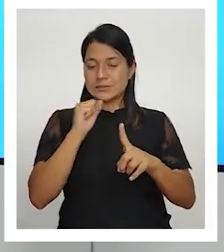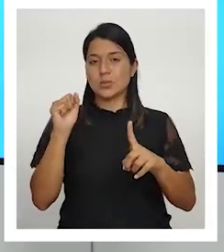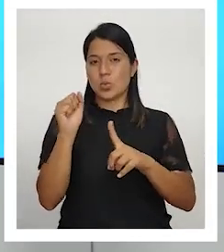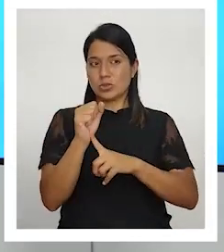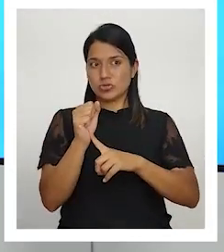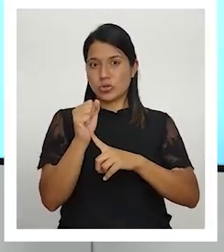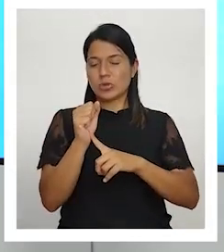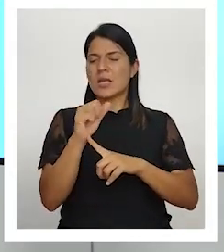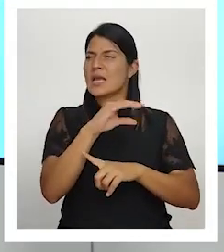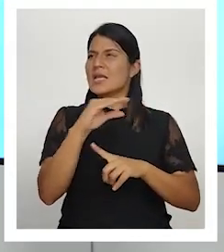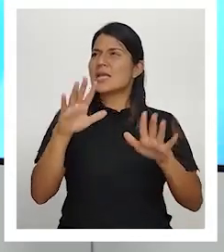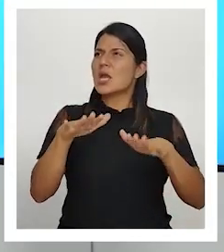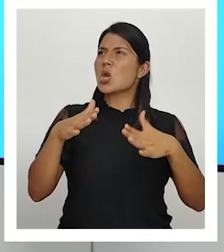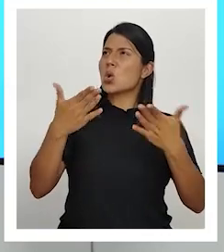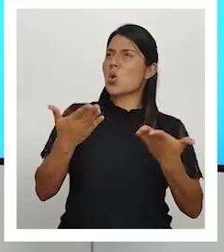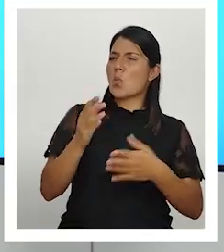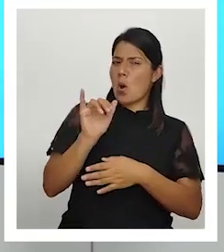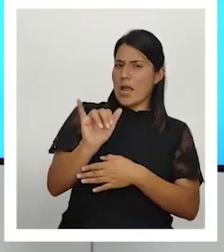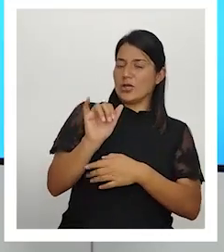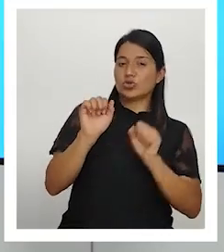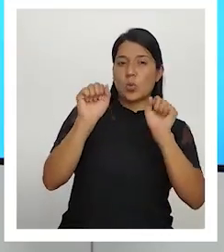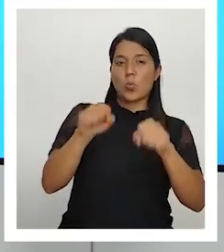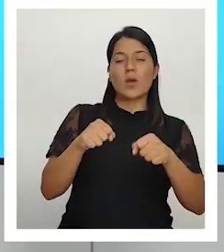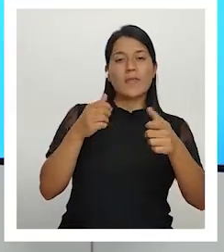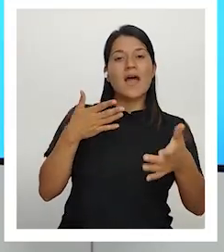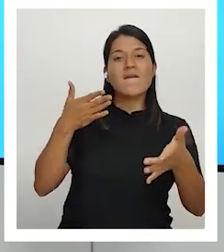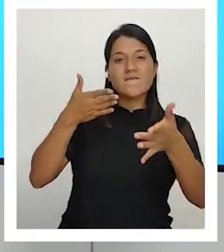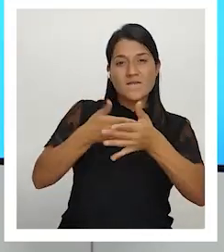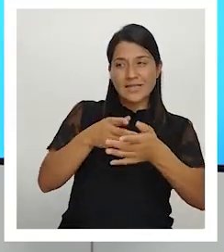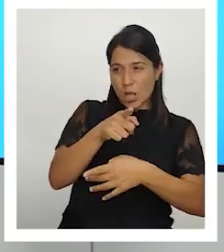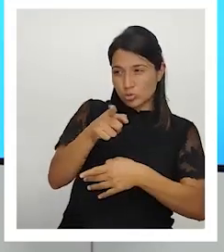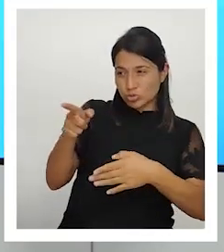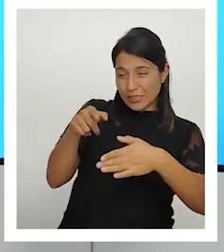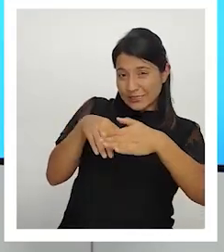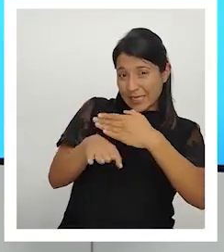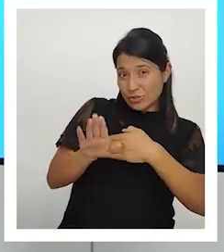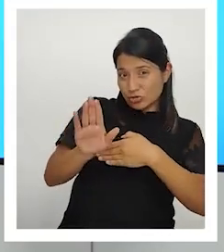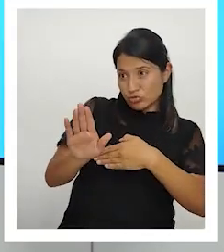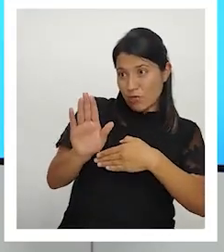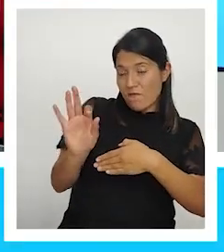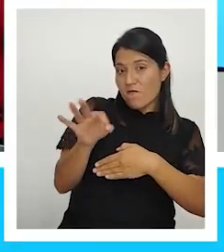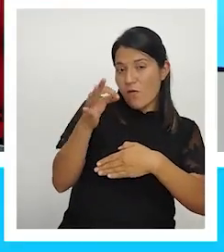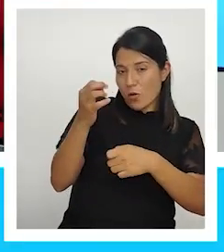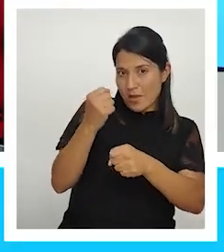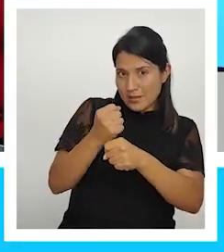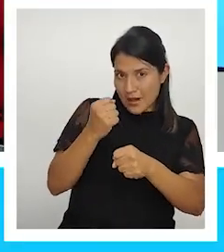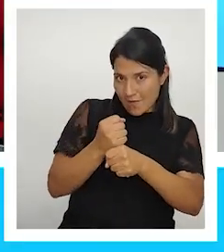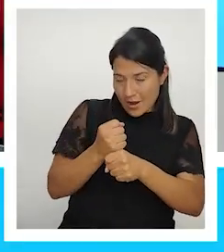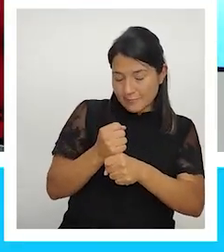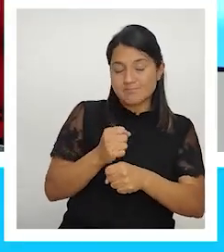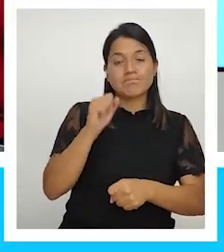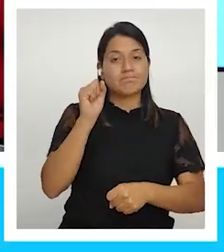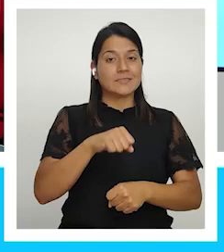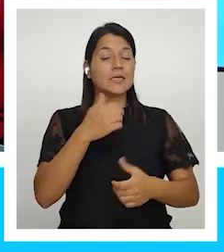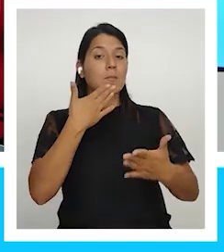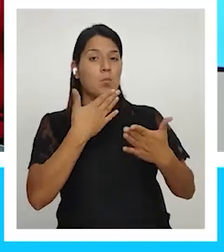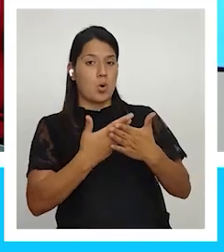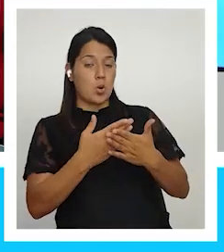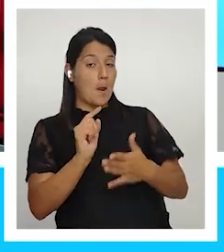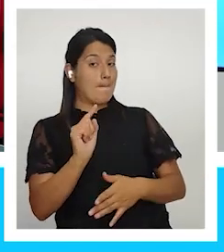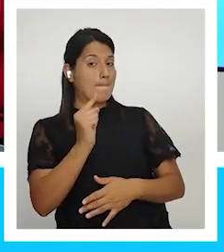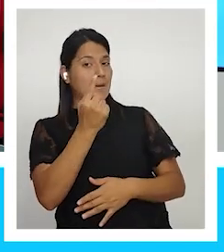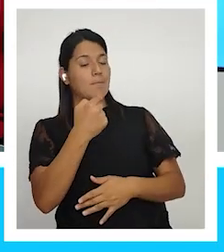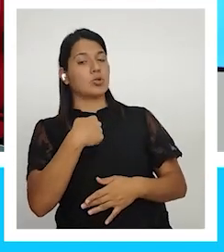cómo esto podría afectarles a ustedes en el funcionamiento. Sí, bueno, vamos a ver. Lo primero que hay que decir